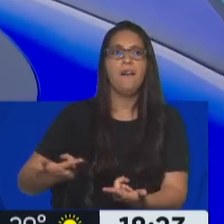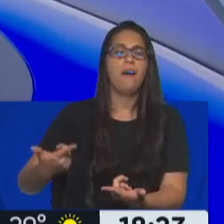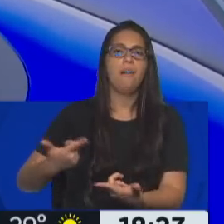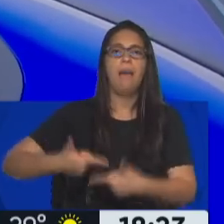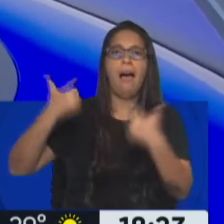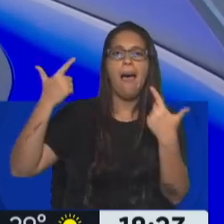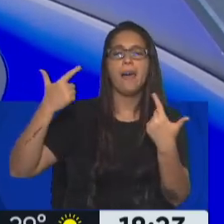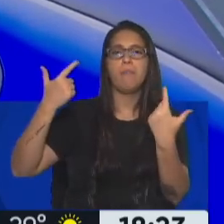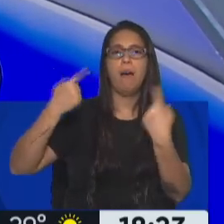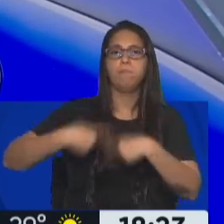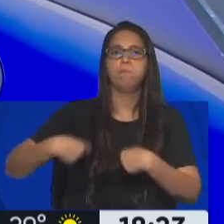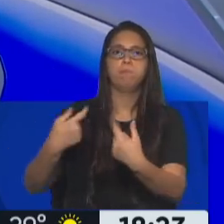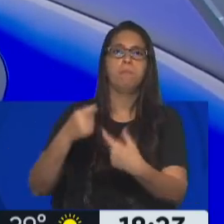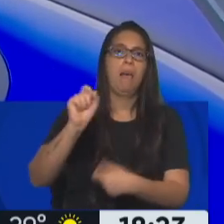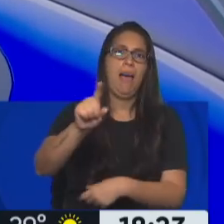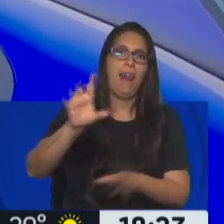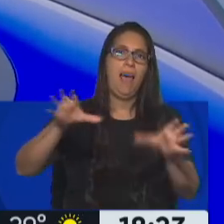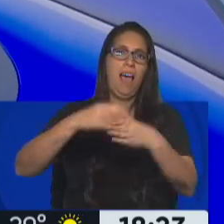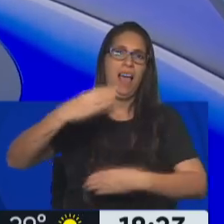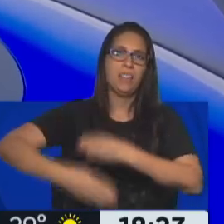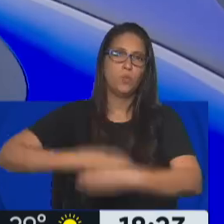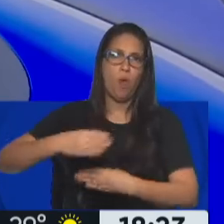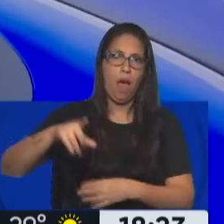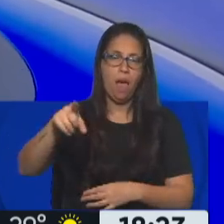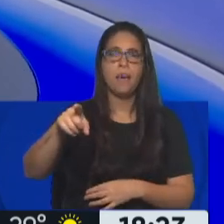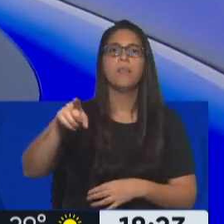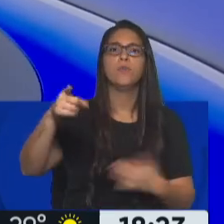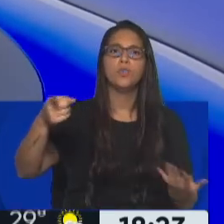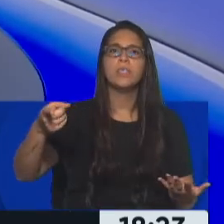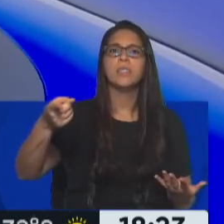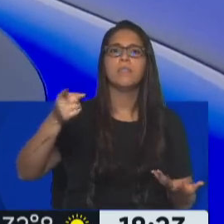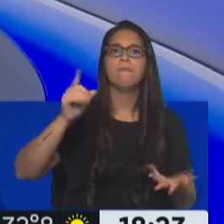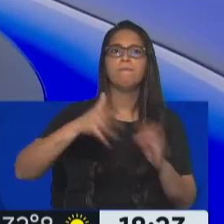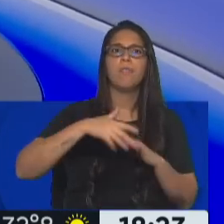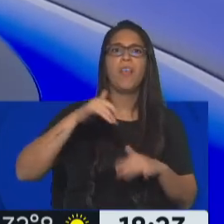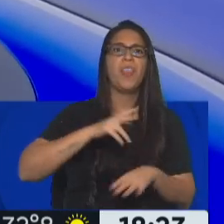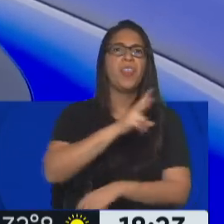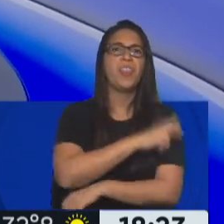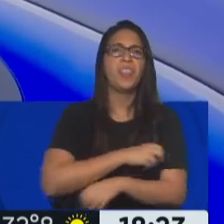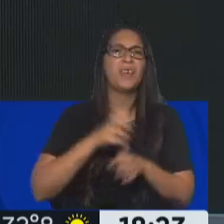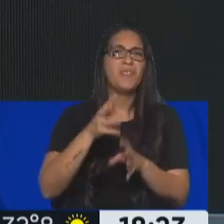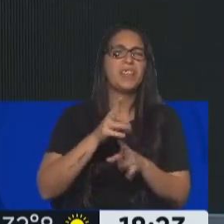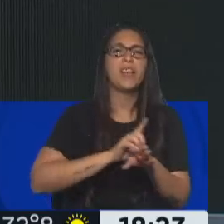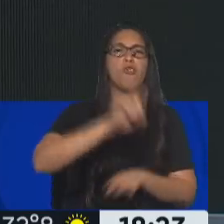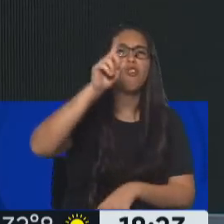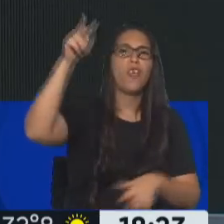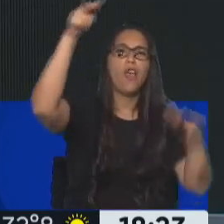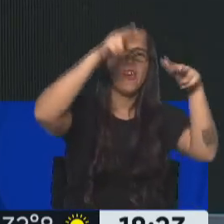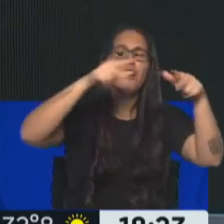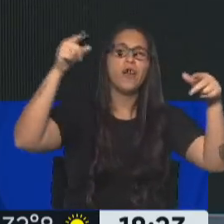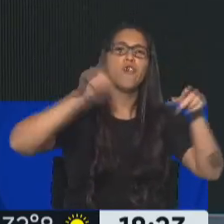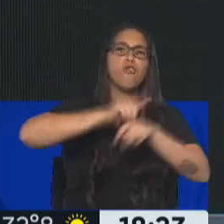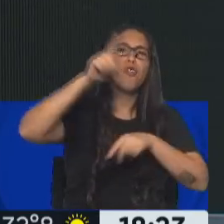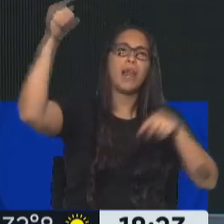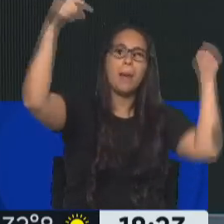proveer de armas a Hezbollah. Entonces, el sistema de defensa aéreo, antidrones, antimisiles,